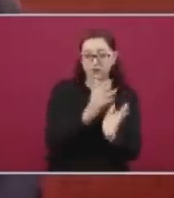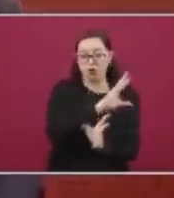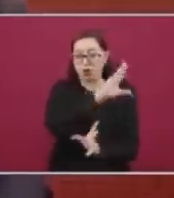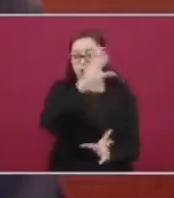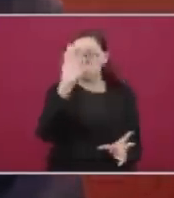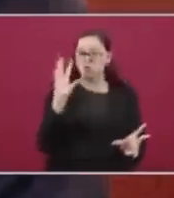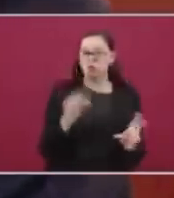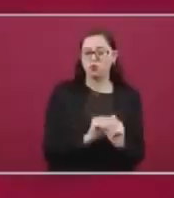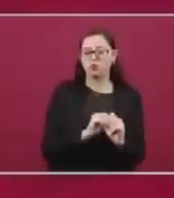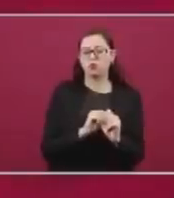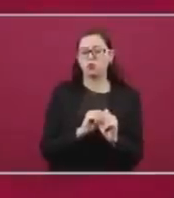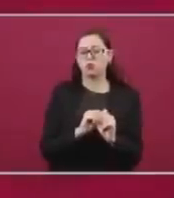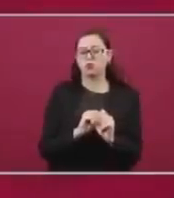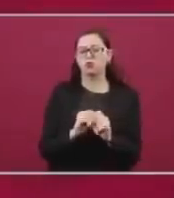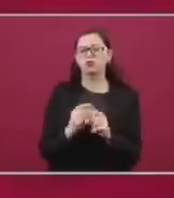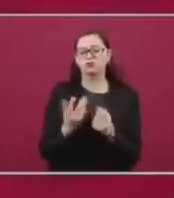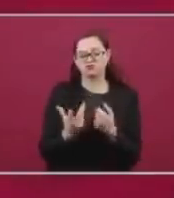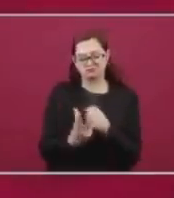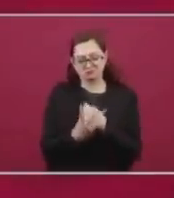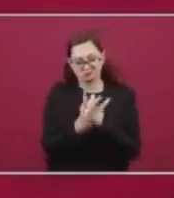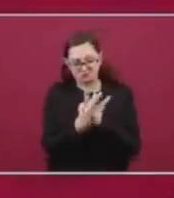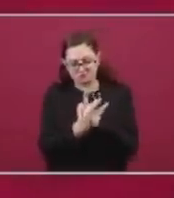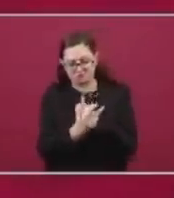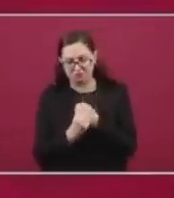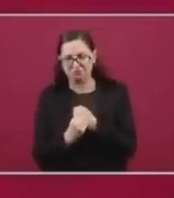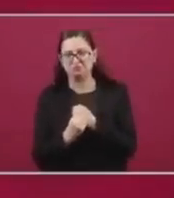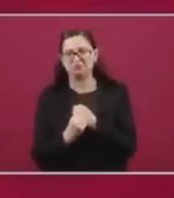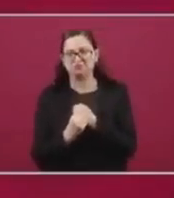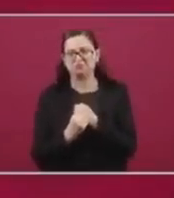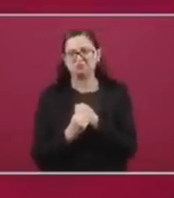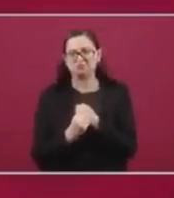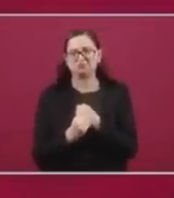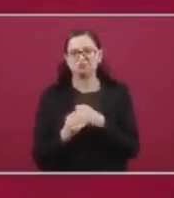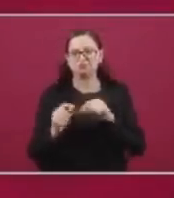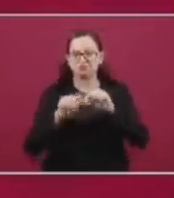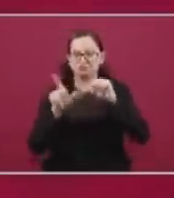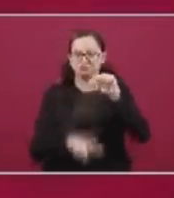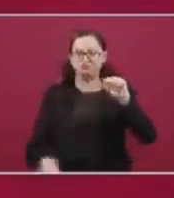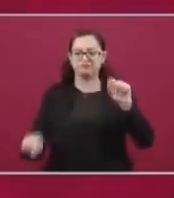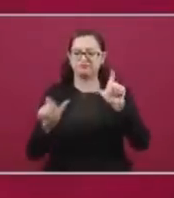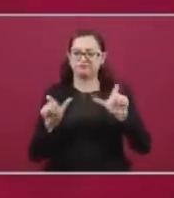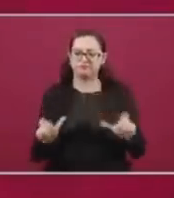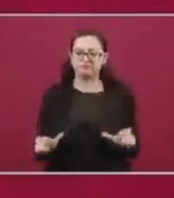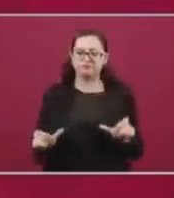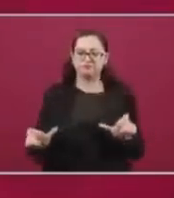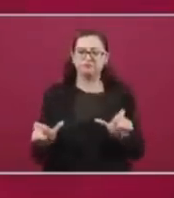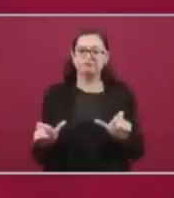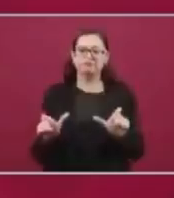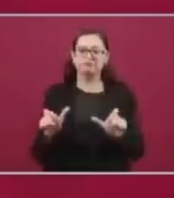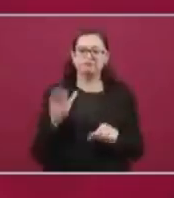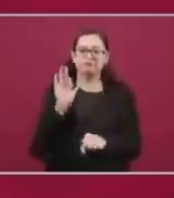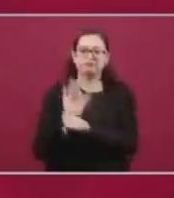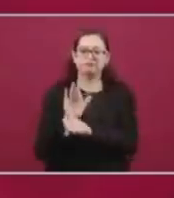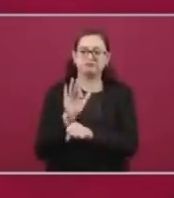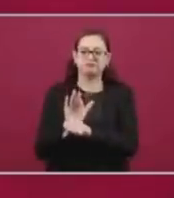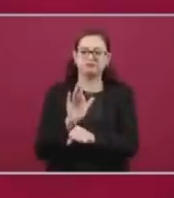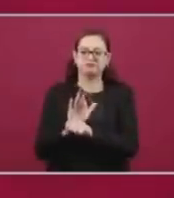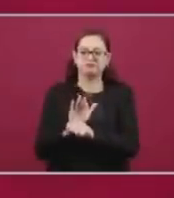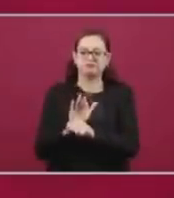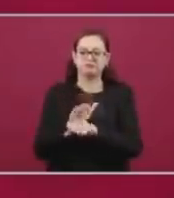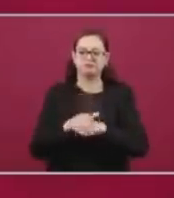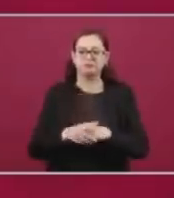que nos va a permitir crear esta Guardia Nacional con el